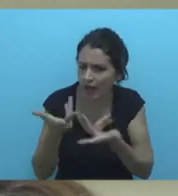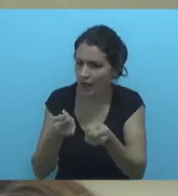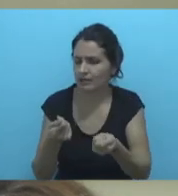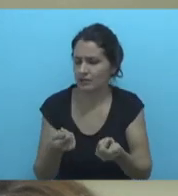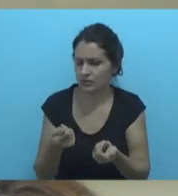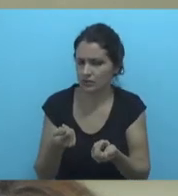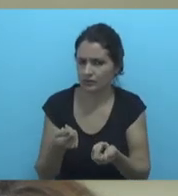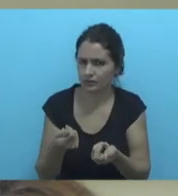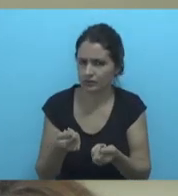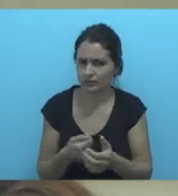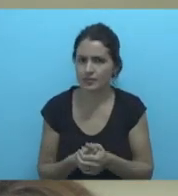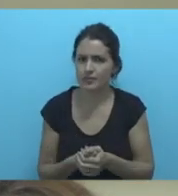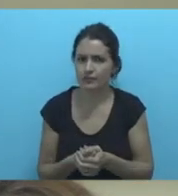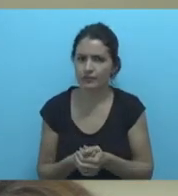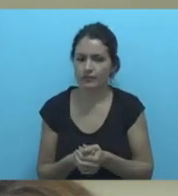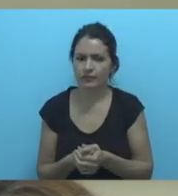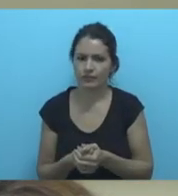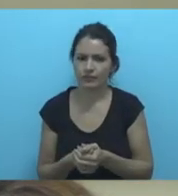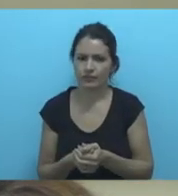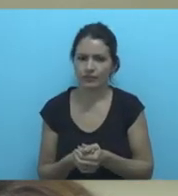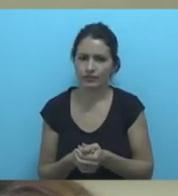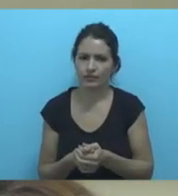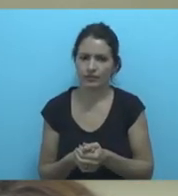trabajamos con ejemplos concretos, a partir de ejemplos